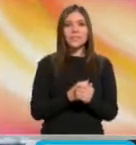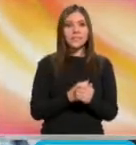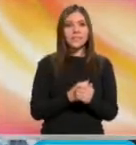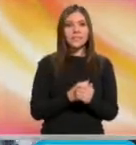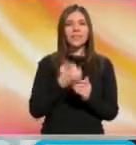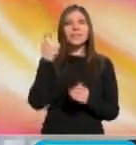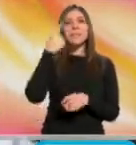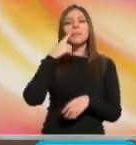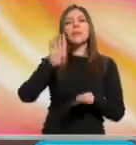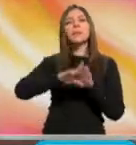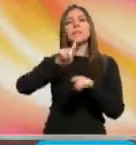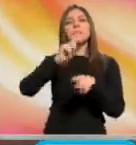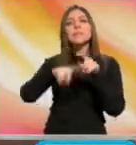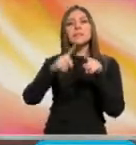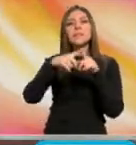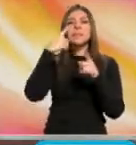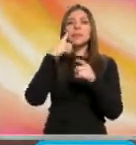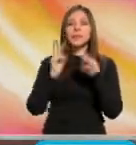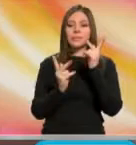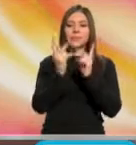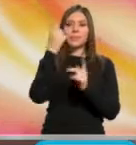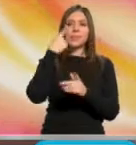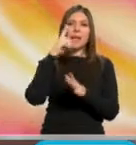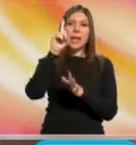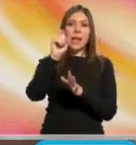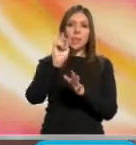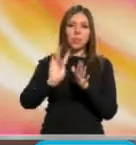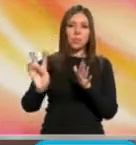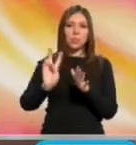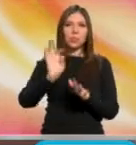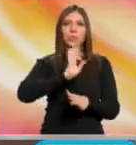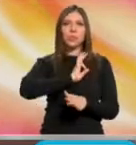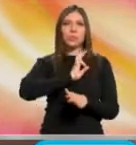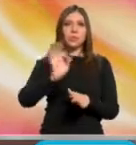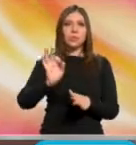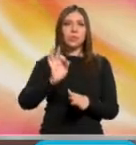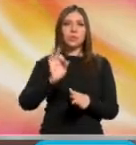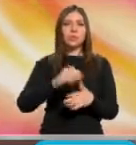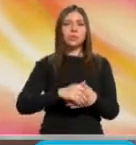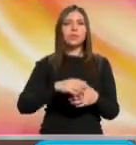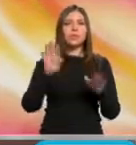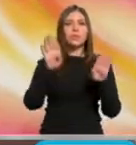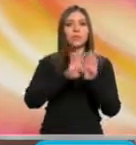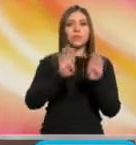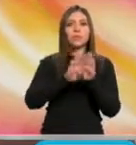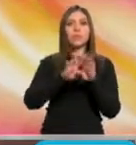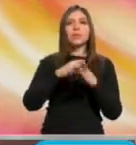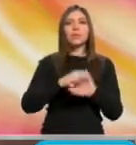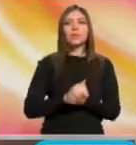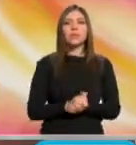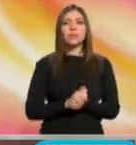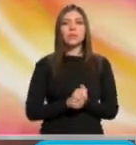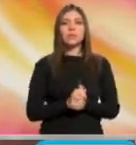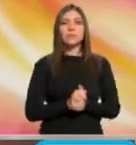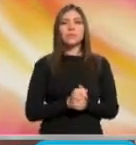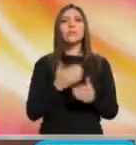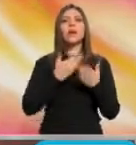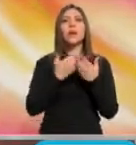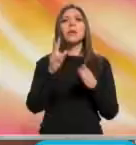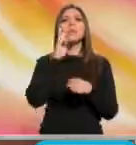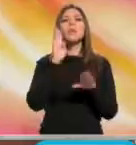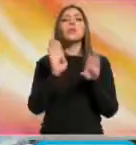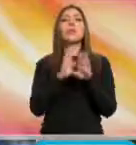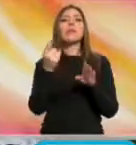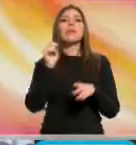con la solución de nutrientes para el agua, para que podamos entonces, o sea, ojo, estamos experimentando. Ok, muy bien. Me contesta, Yo Vamos a también ver cómo nos